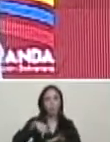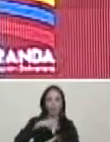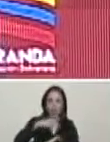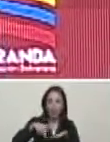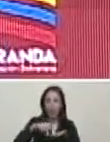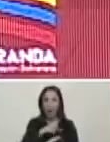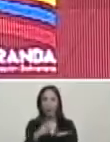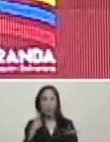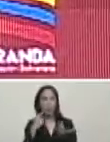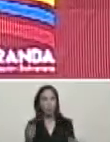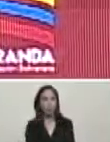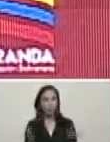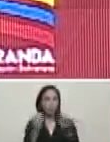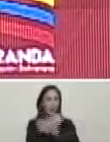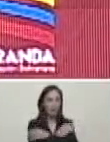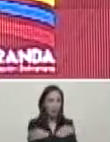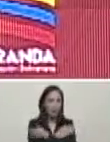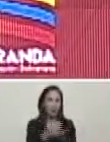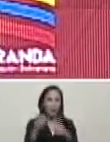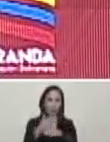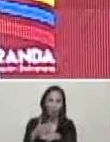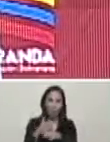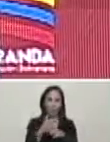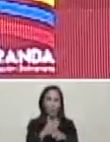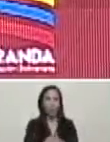disfrutar, abrazarnos, compartir